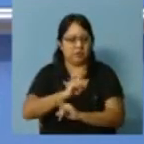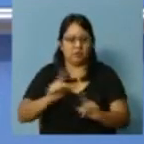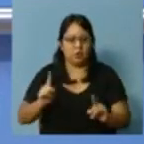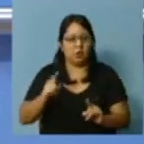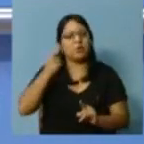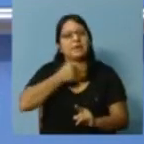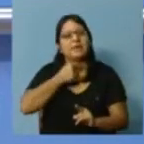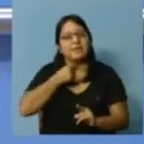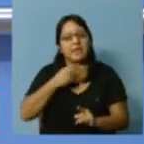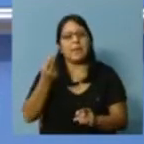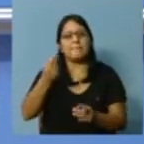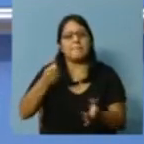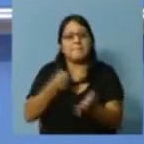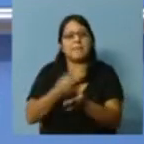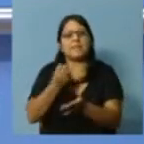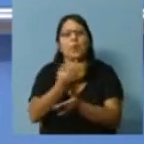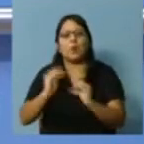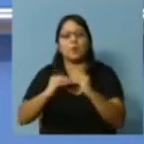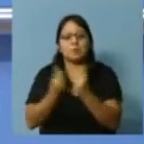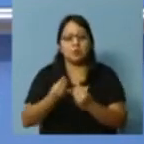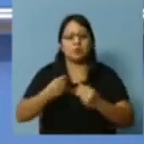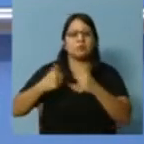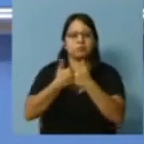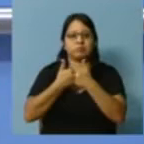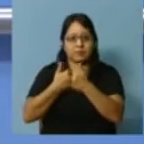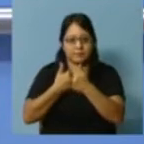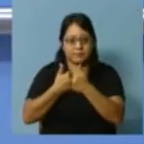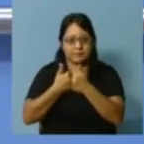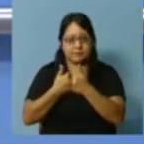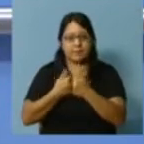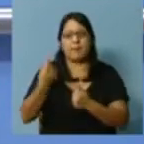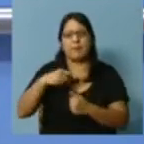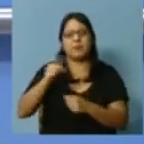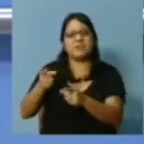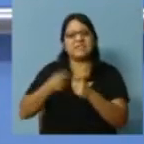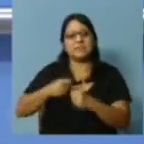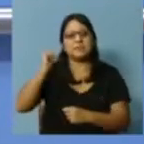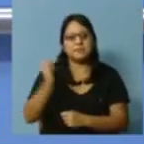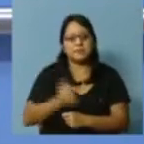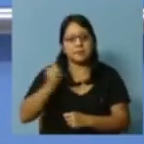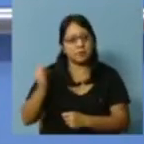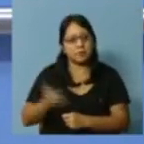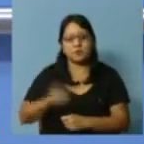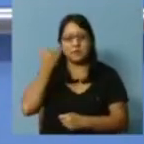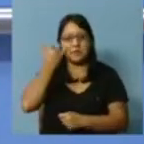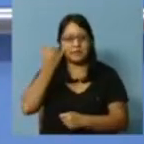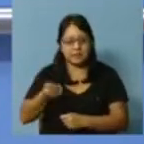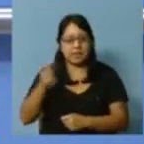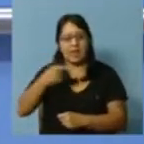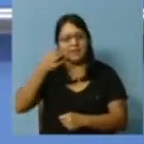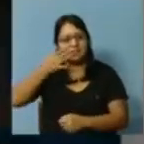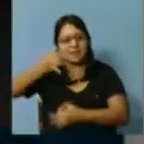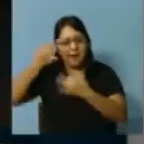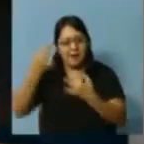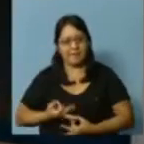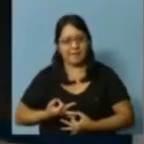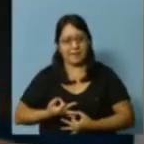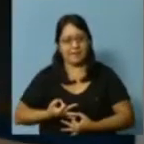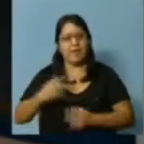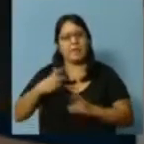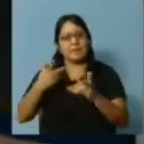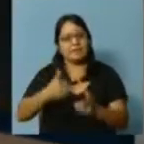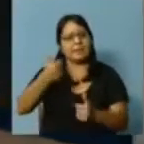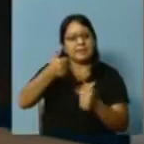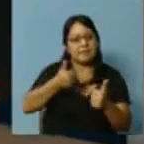cerrada la cuestión del precio porque es algo que necesitamos tener precisamente certeza de que lo que y que lo que no